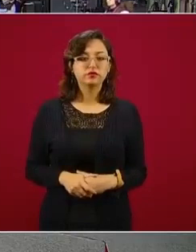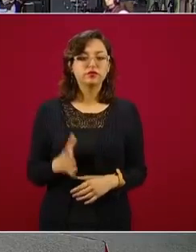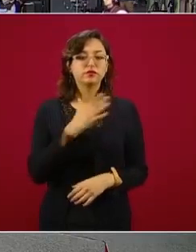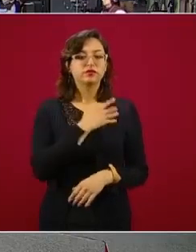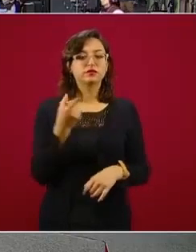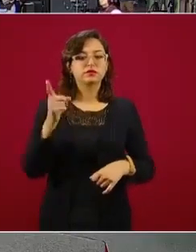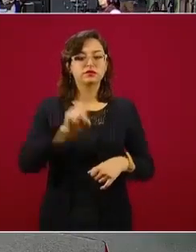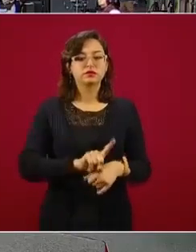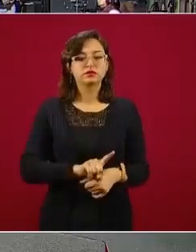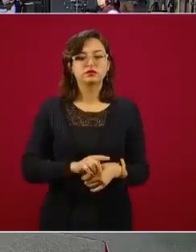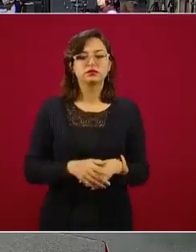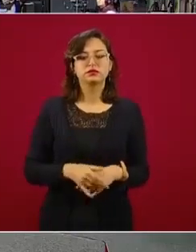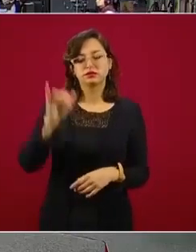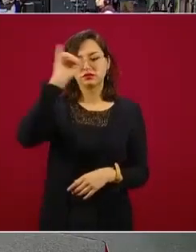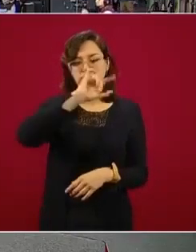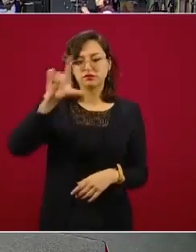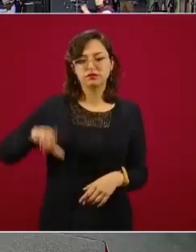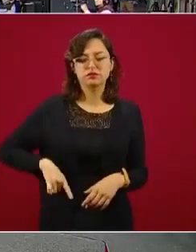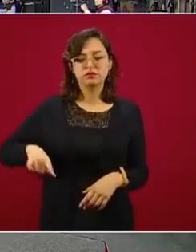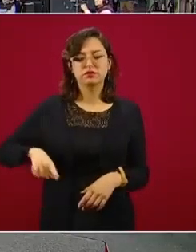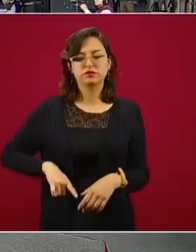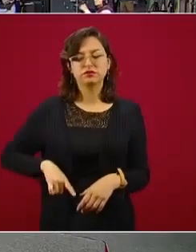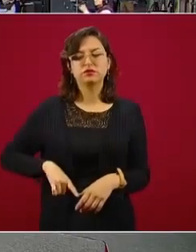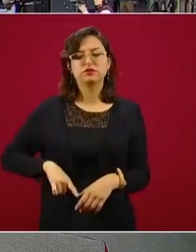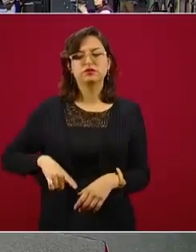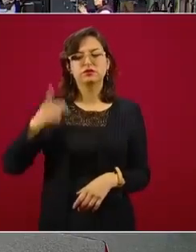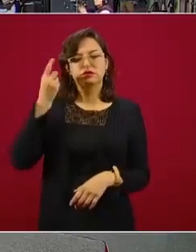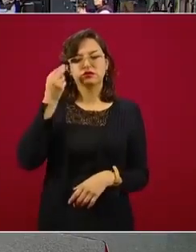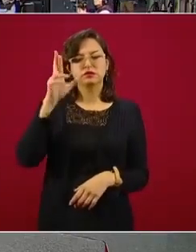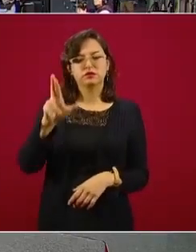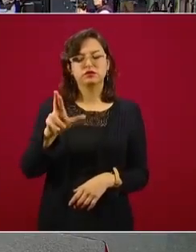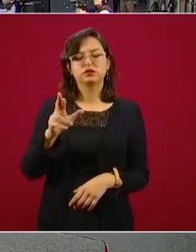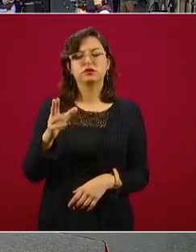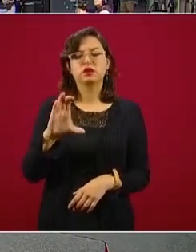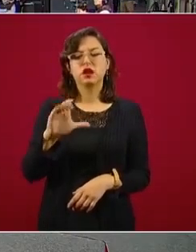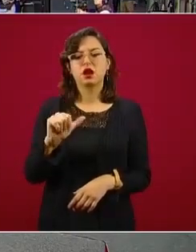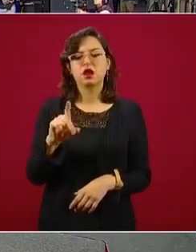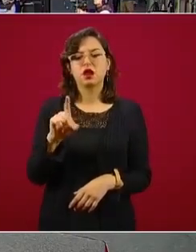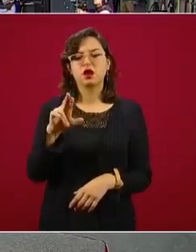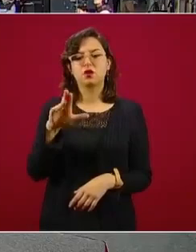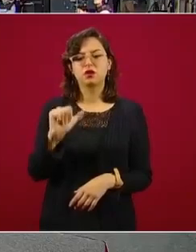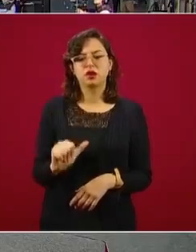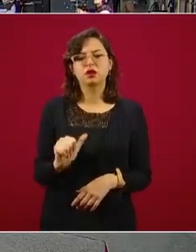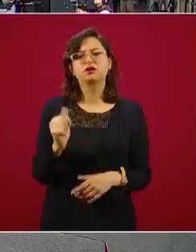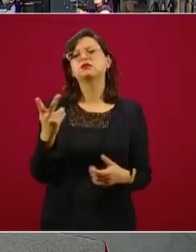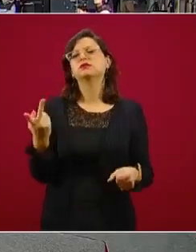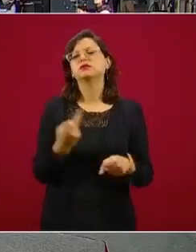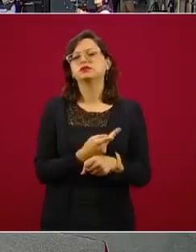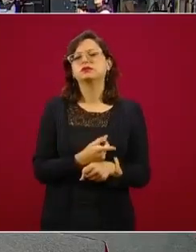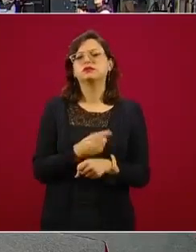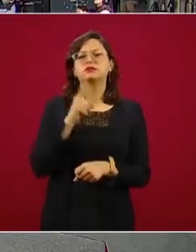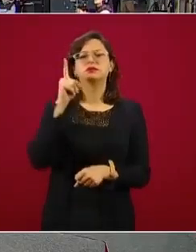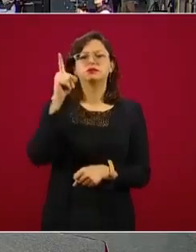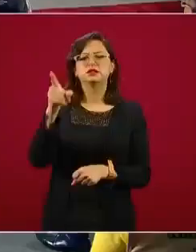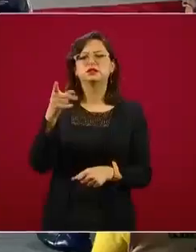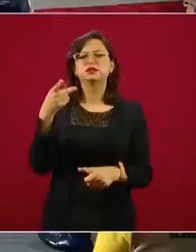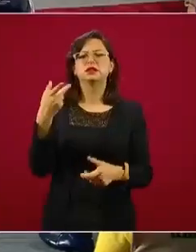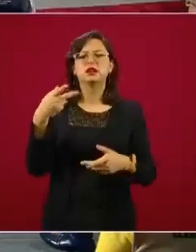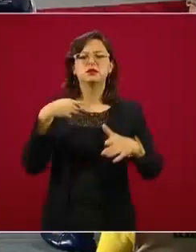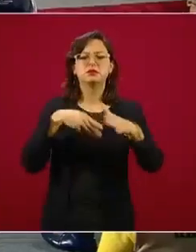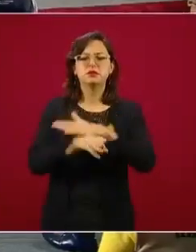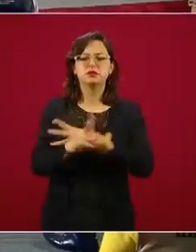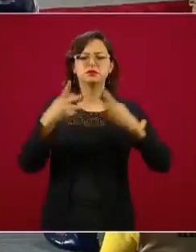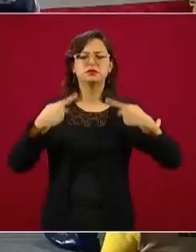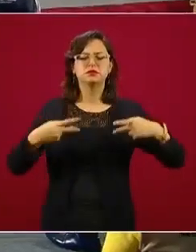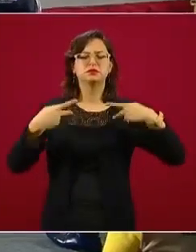días, es sobre los trabajadores del metro, dado que se han representado algunos brotes en los talleres de Zaragoza, por ejemplo,